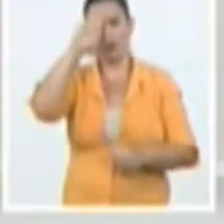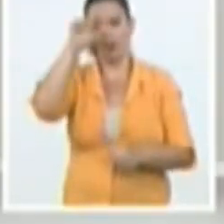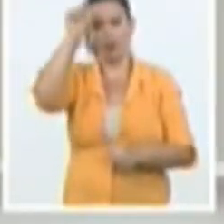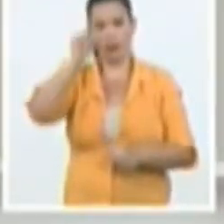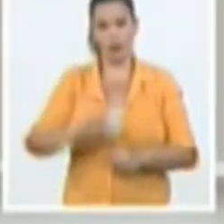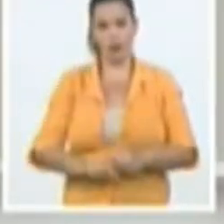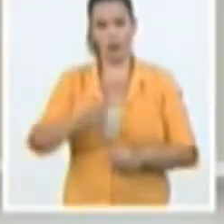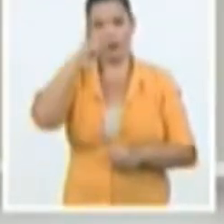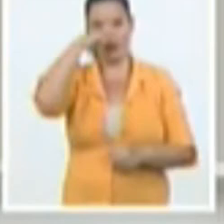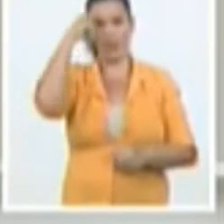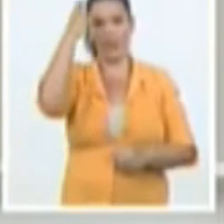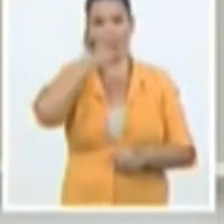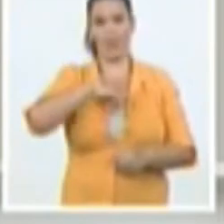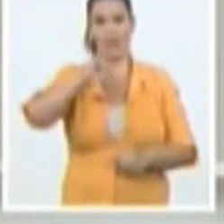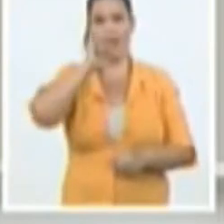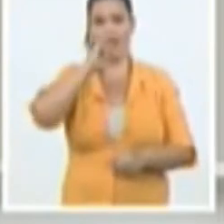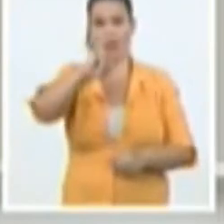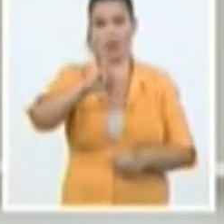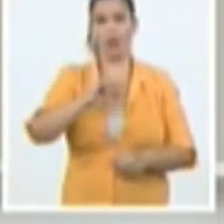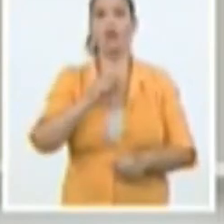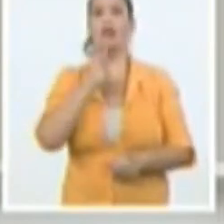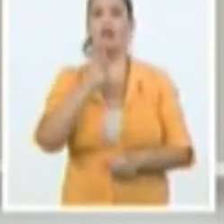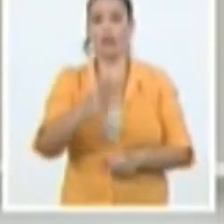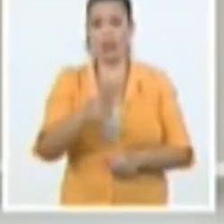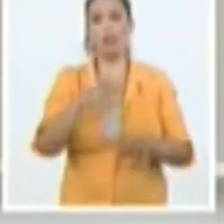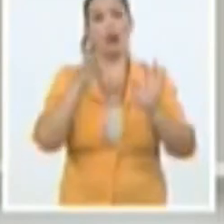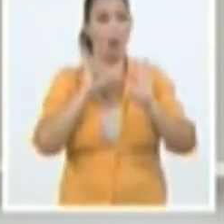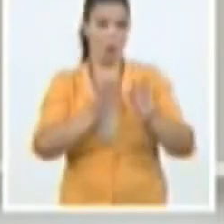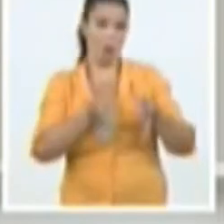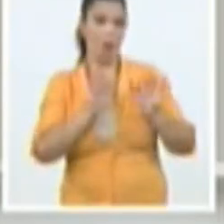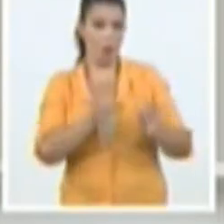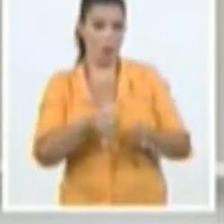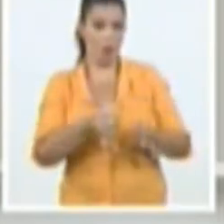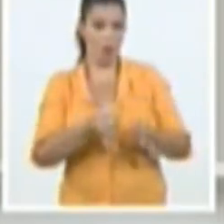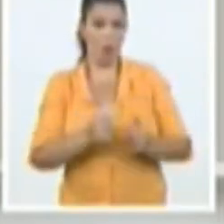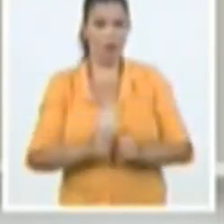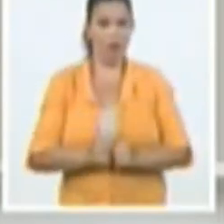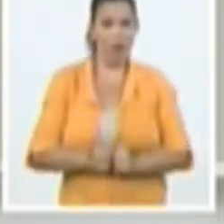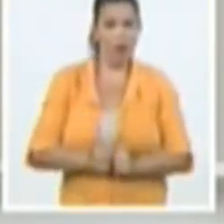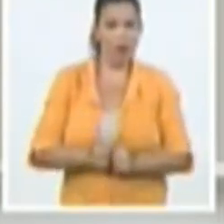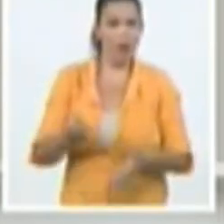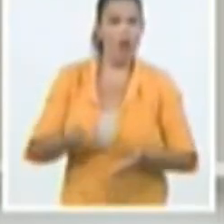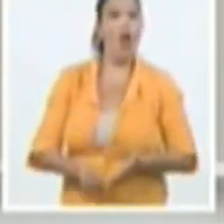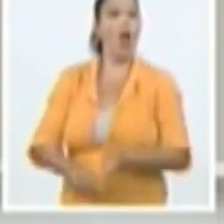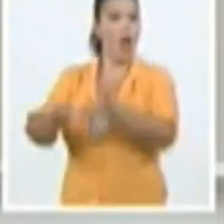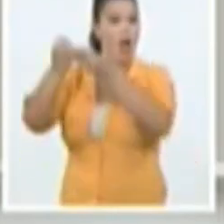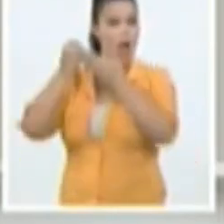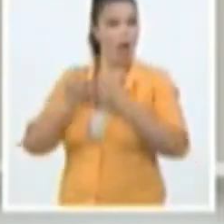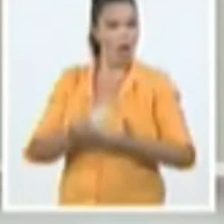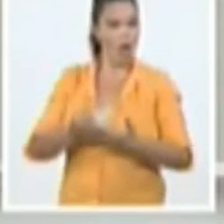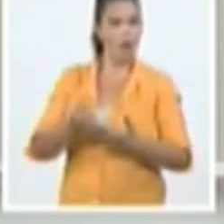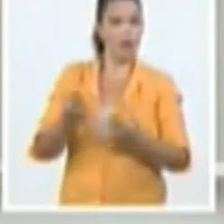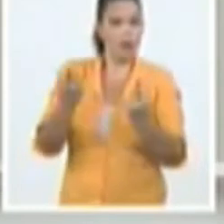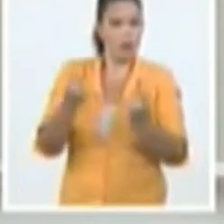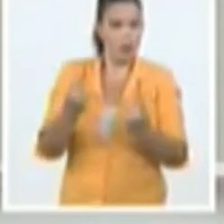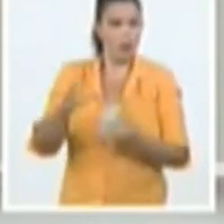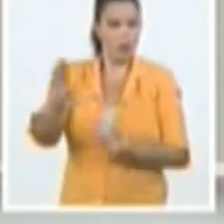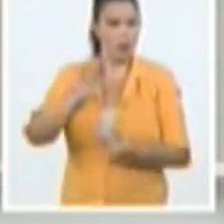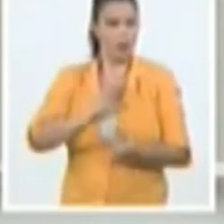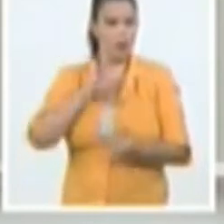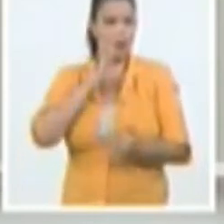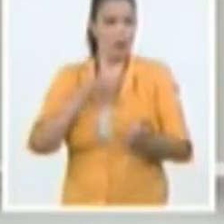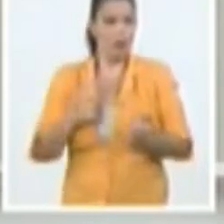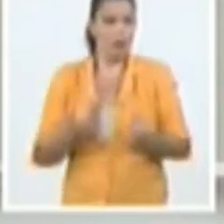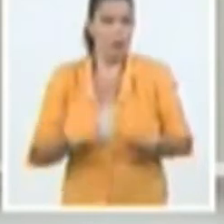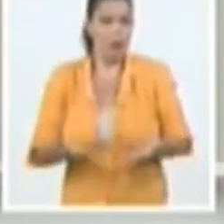Velázquez, reconoció recientemente el respaldo de la Fundación a través de uno